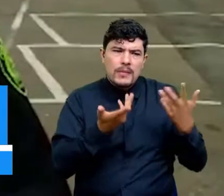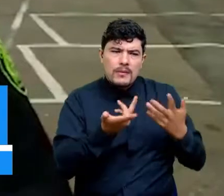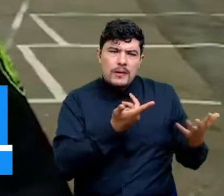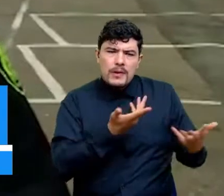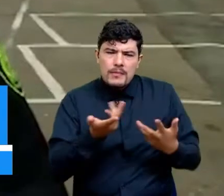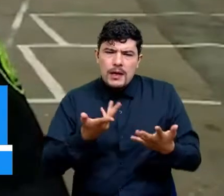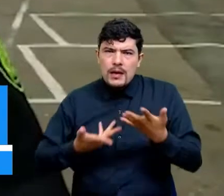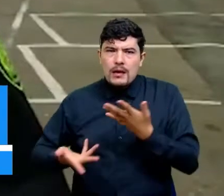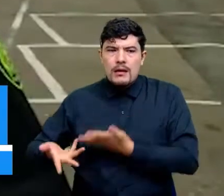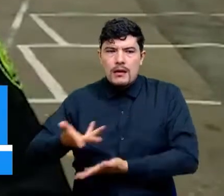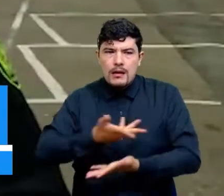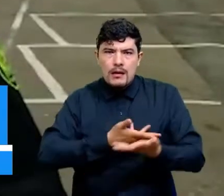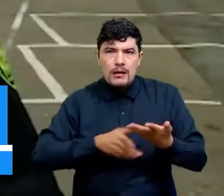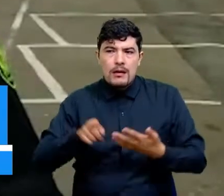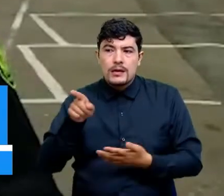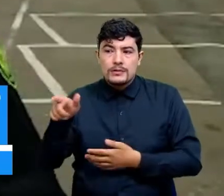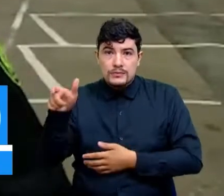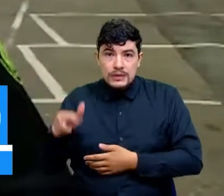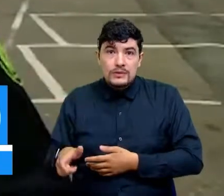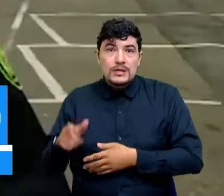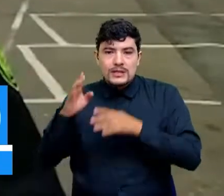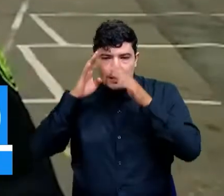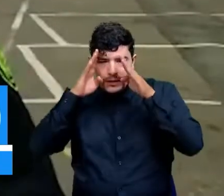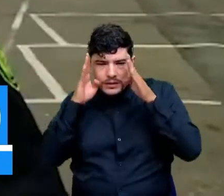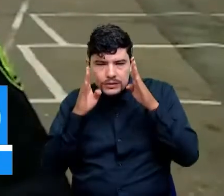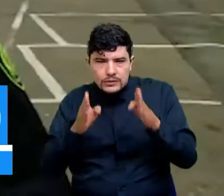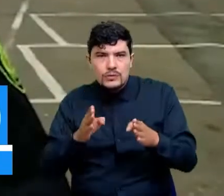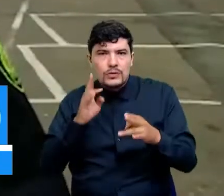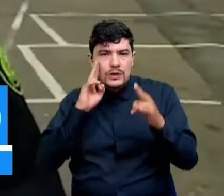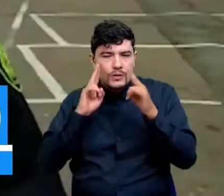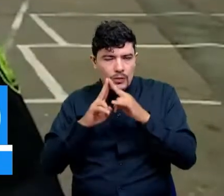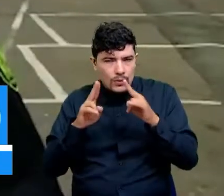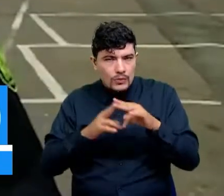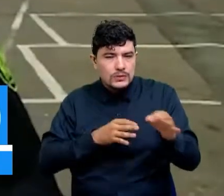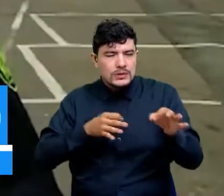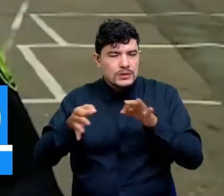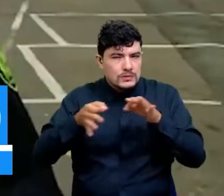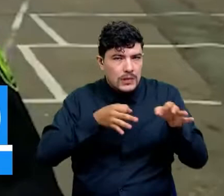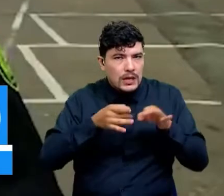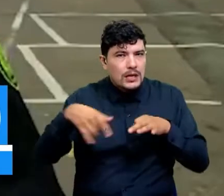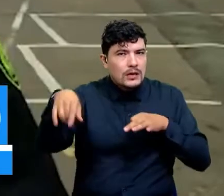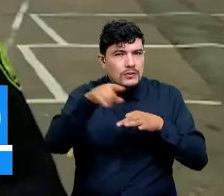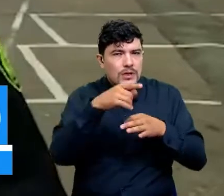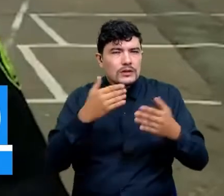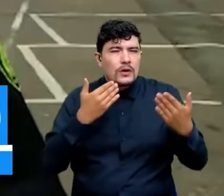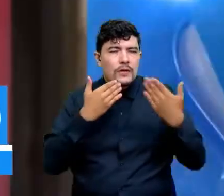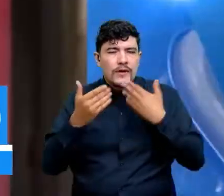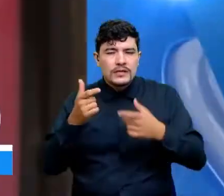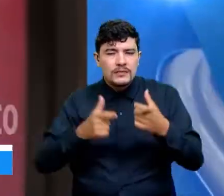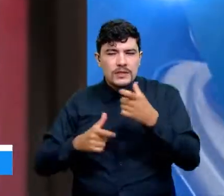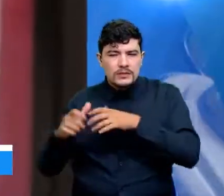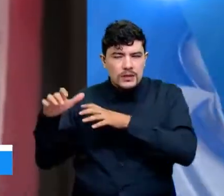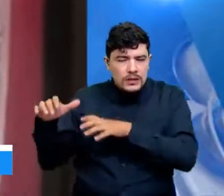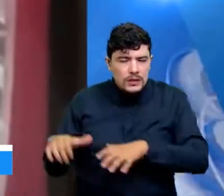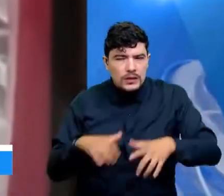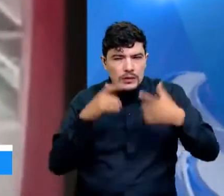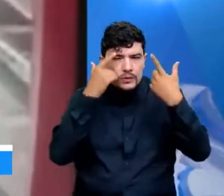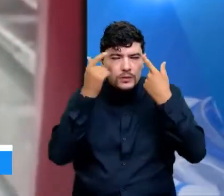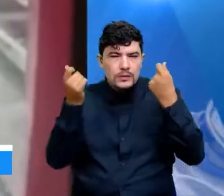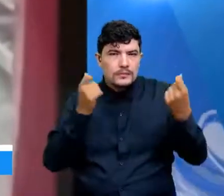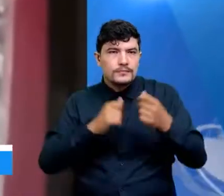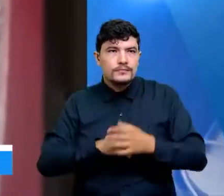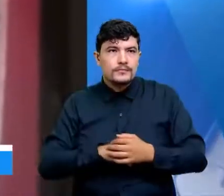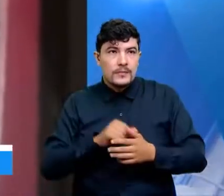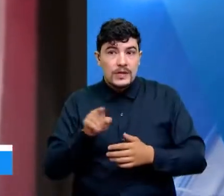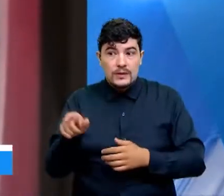gestores que los van a dar y les van a comunicar la forma de actuar, que por favor no confíen en las personas que tienen una actitud sospechosa. Por ahora la